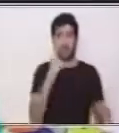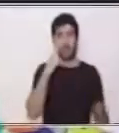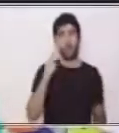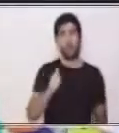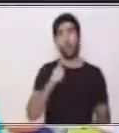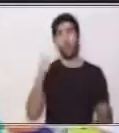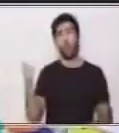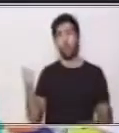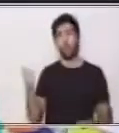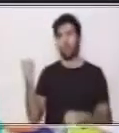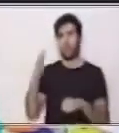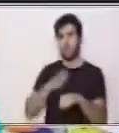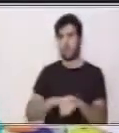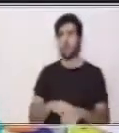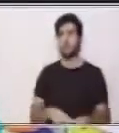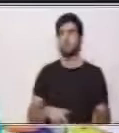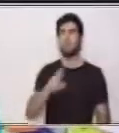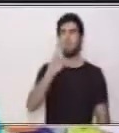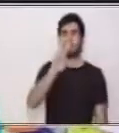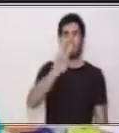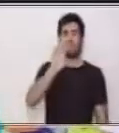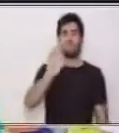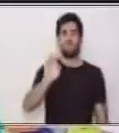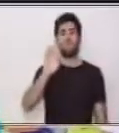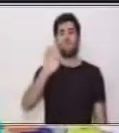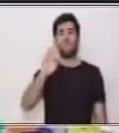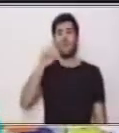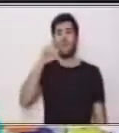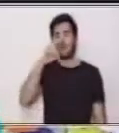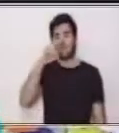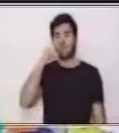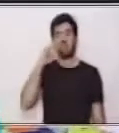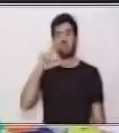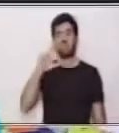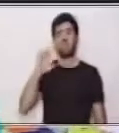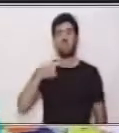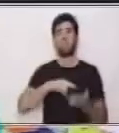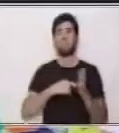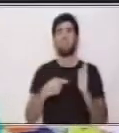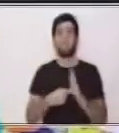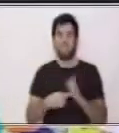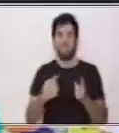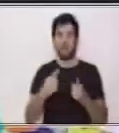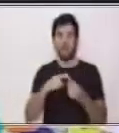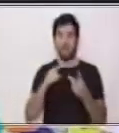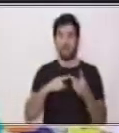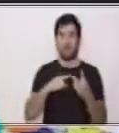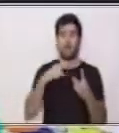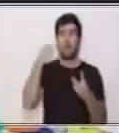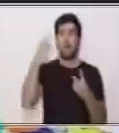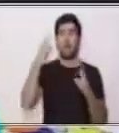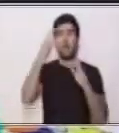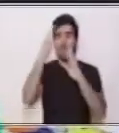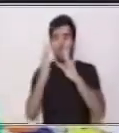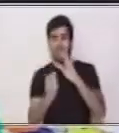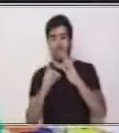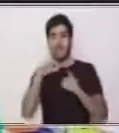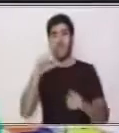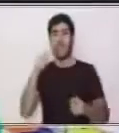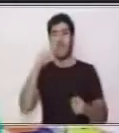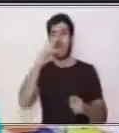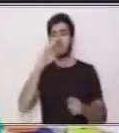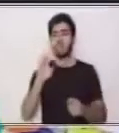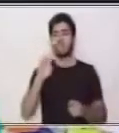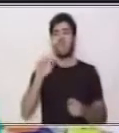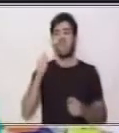más? ¿Qué son vértices? ¿Qué son las caras laterales? ¿Qué es la base? Bueno, en cuanto a